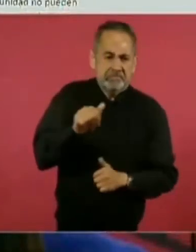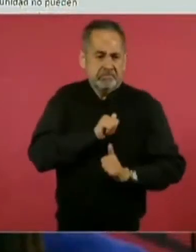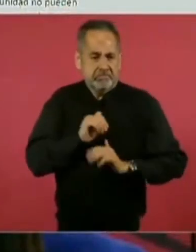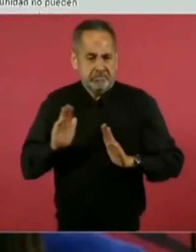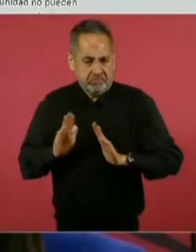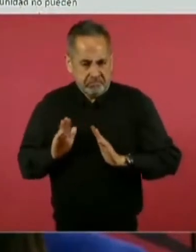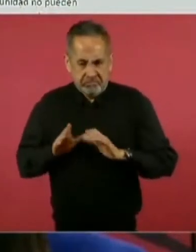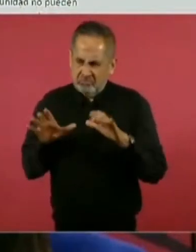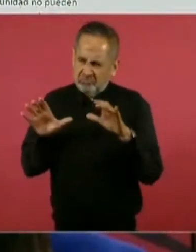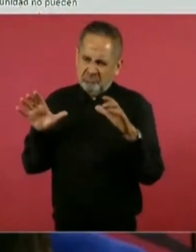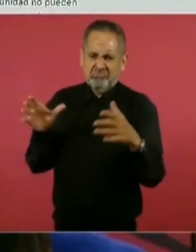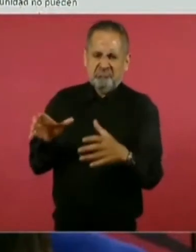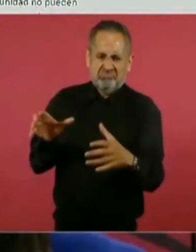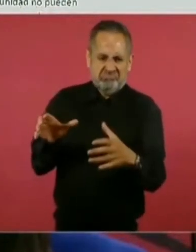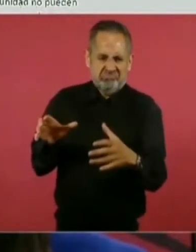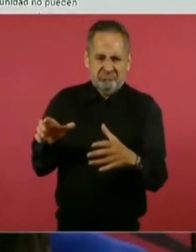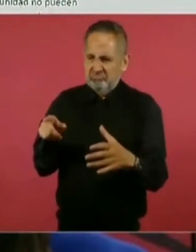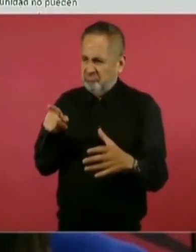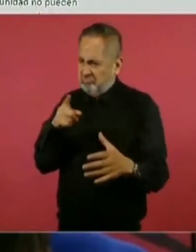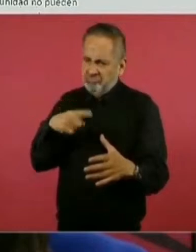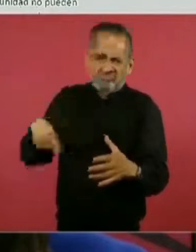nuestra Armada de México,